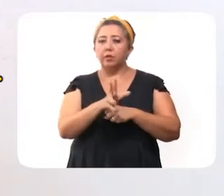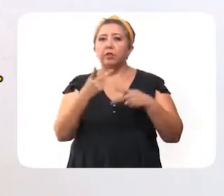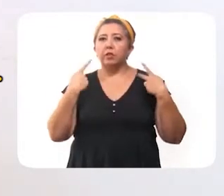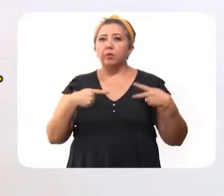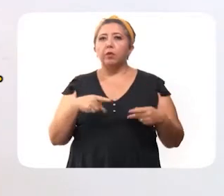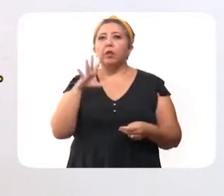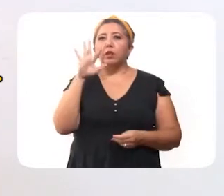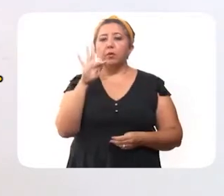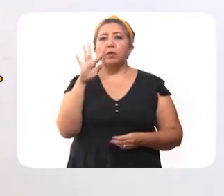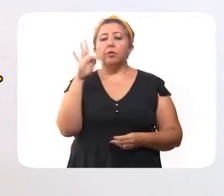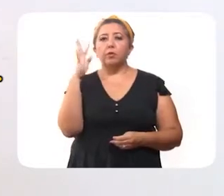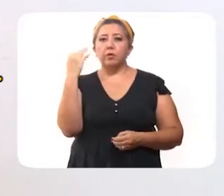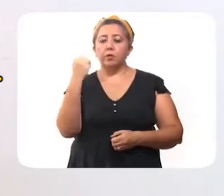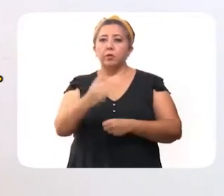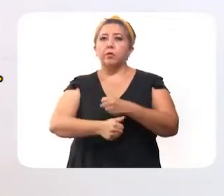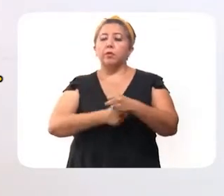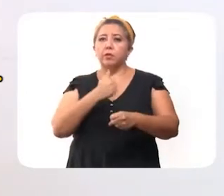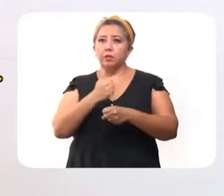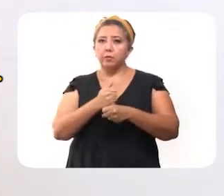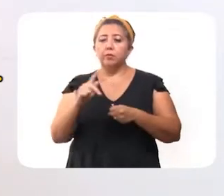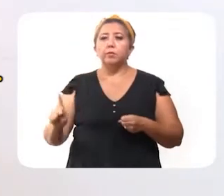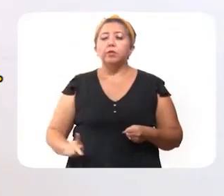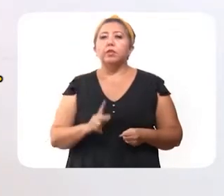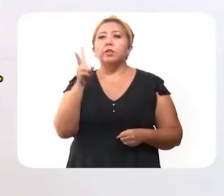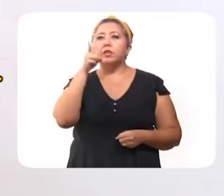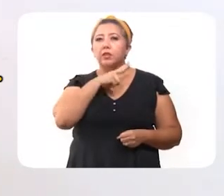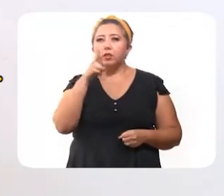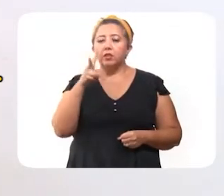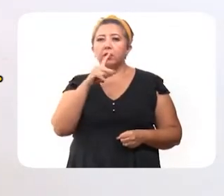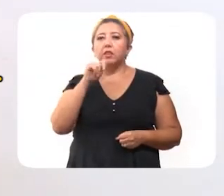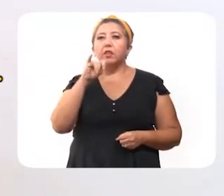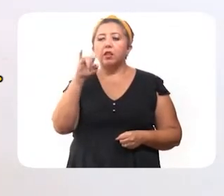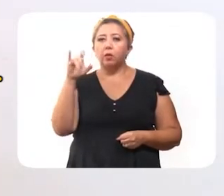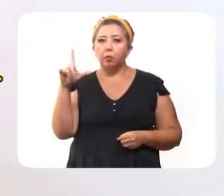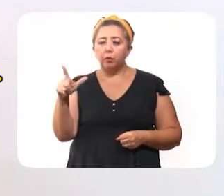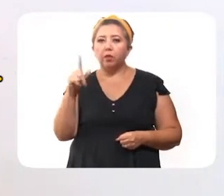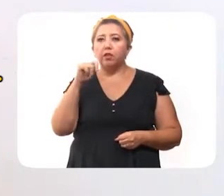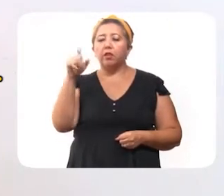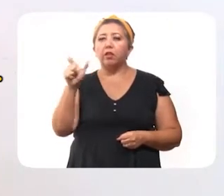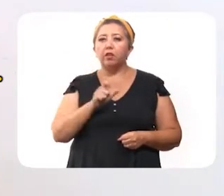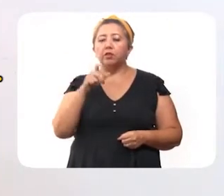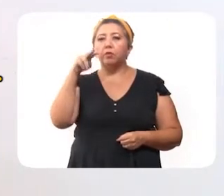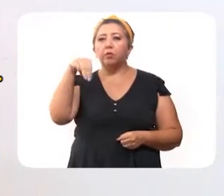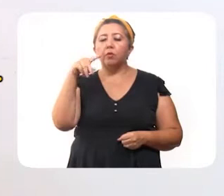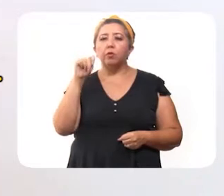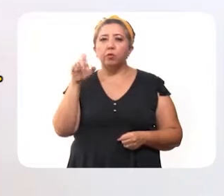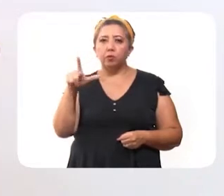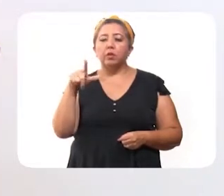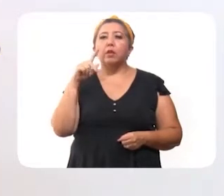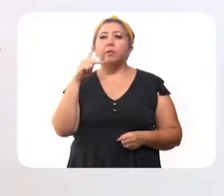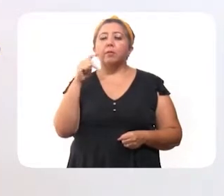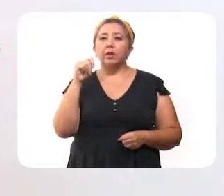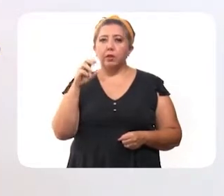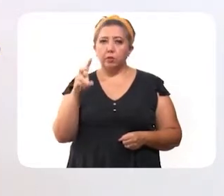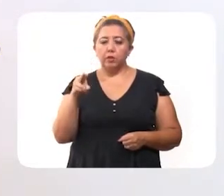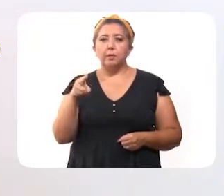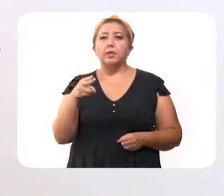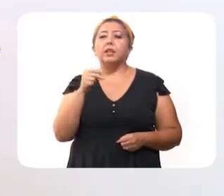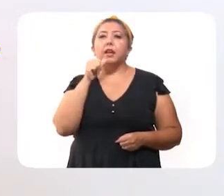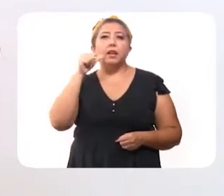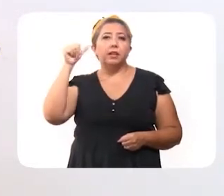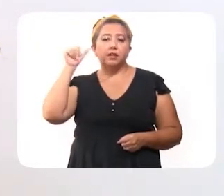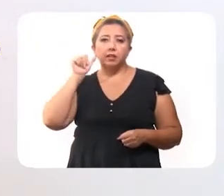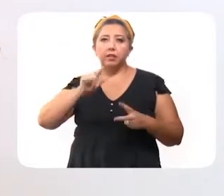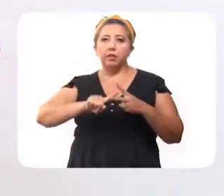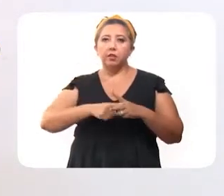las personas de 40 a 49 años de los municipios de Valladolid, Ticul, Tecash, Motul y Peto. También ayer